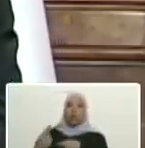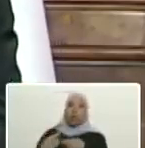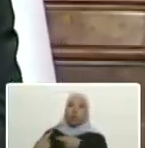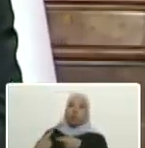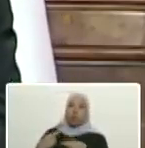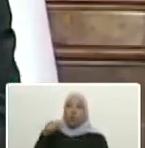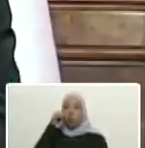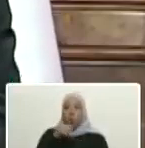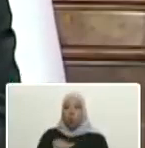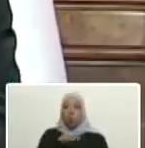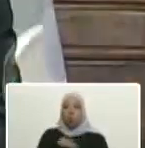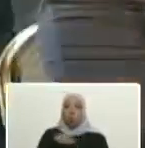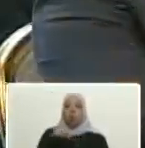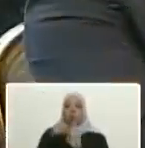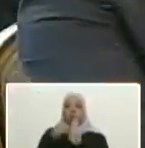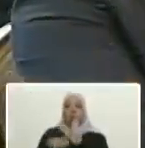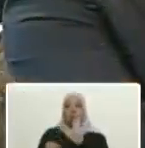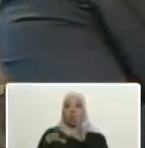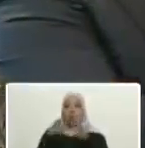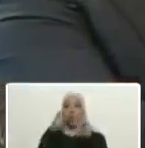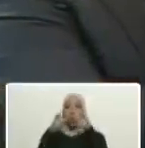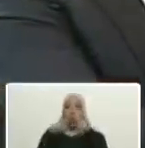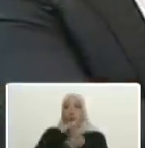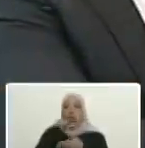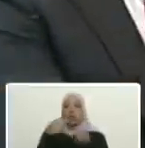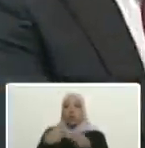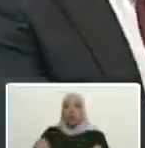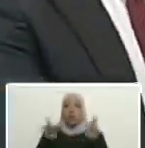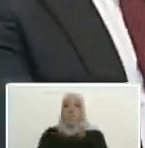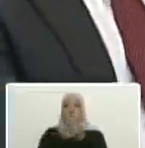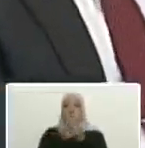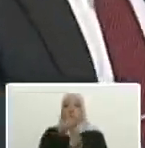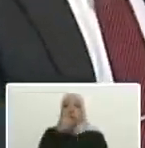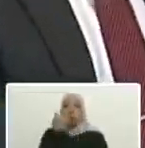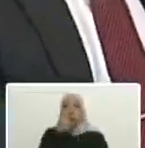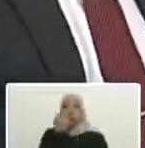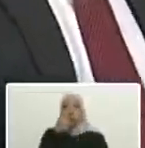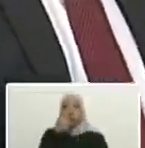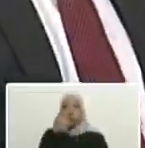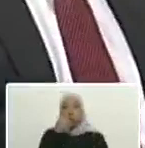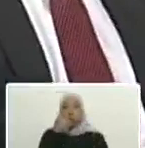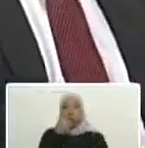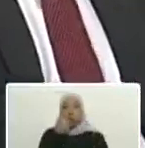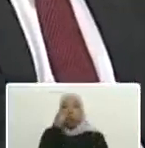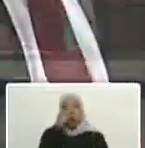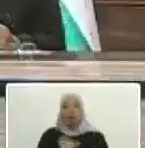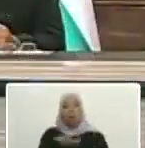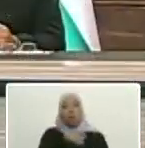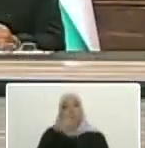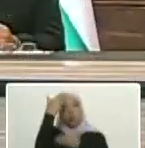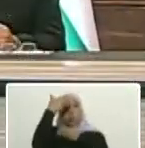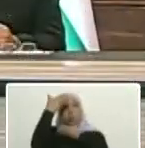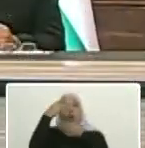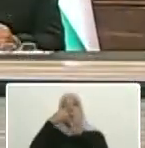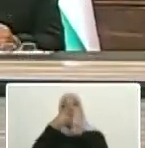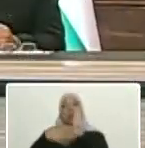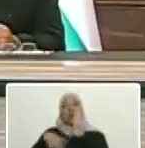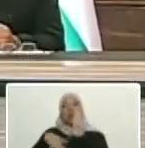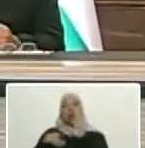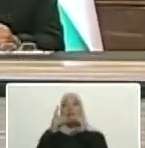resoluciones del Consejo de Seguridad de las Naciones Unidas y se le dé al pueblo saharaui el derecho